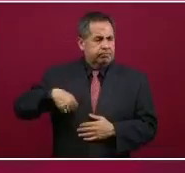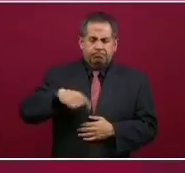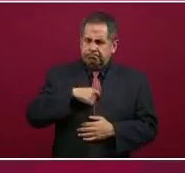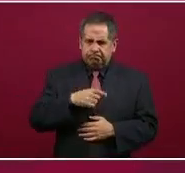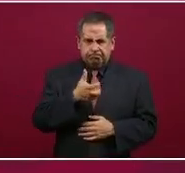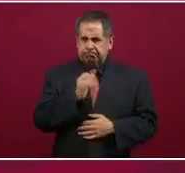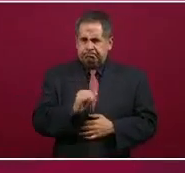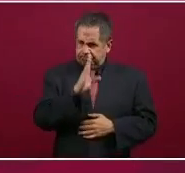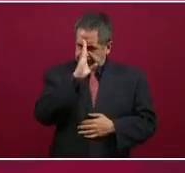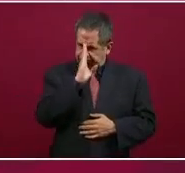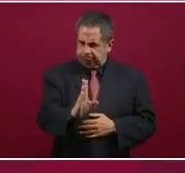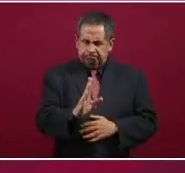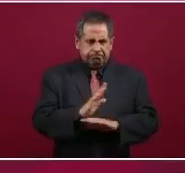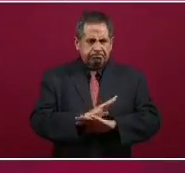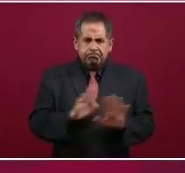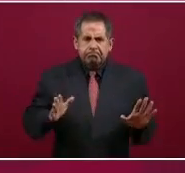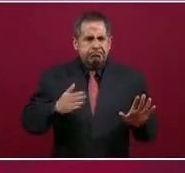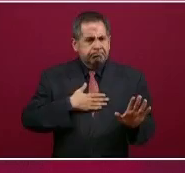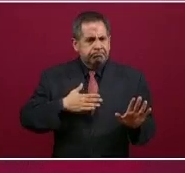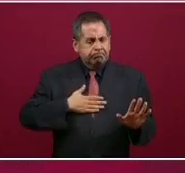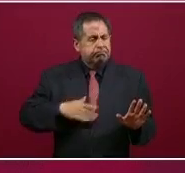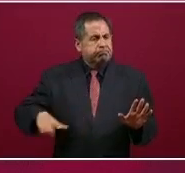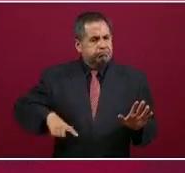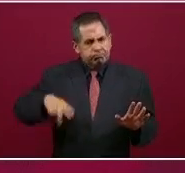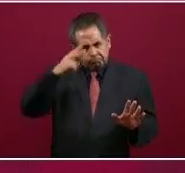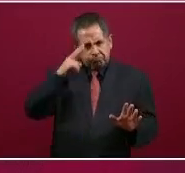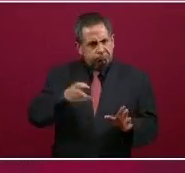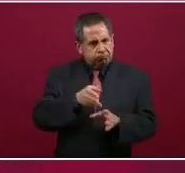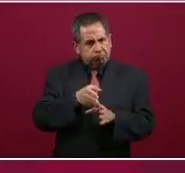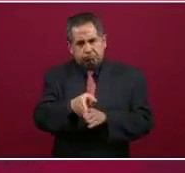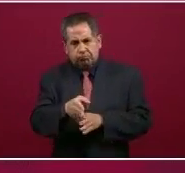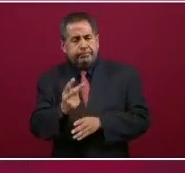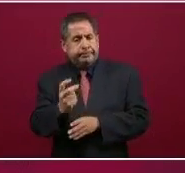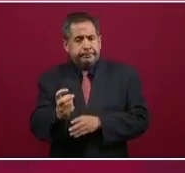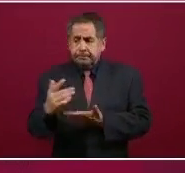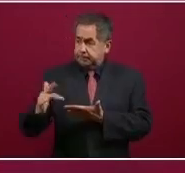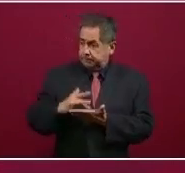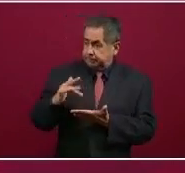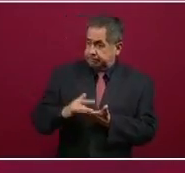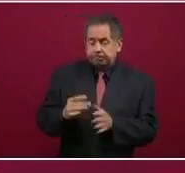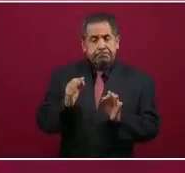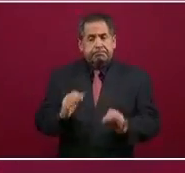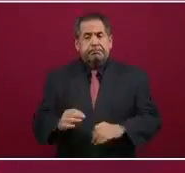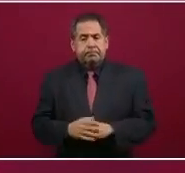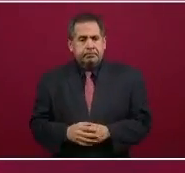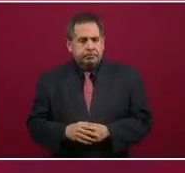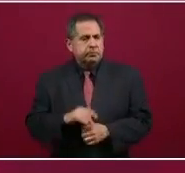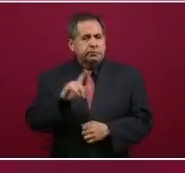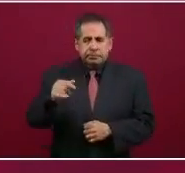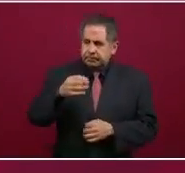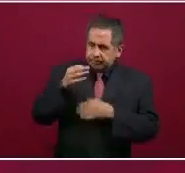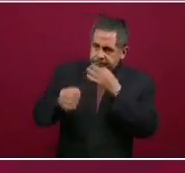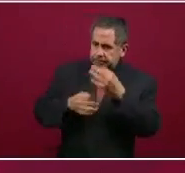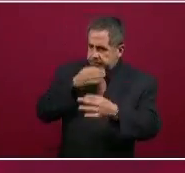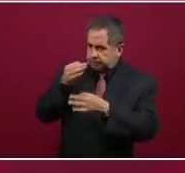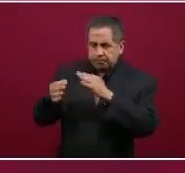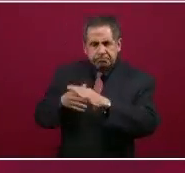postura asumida inicialmente por nosotros, y vamos a estarles informando.